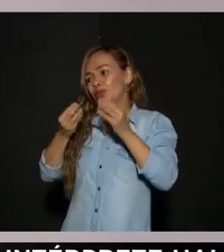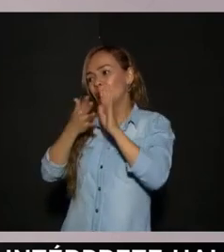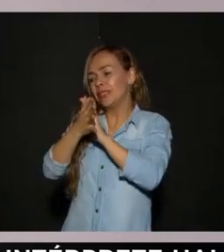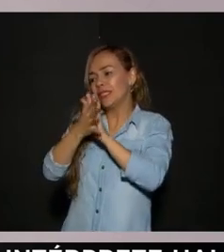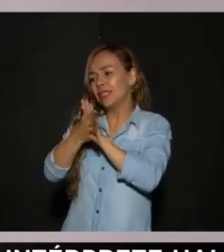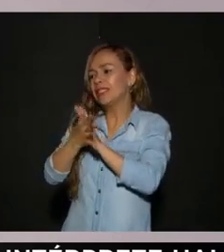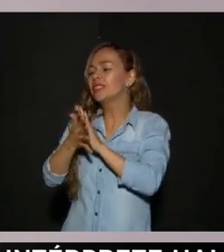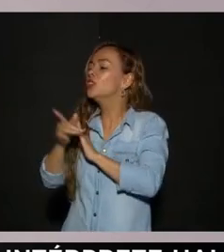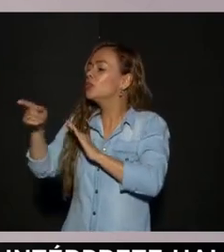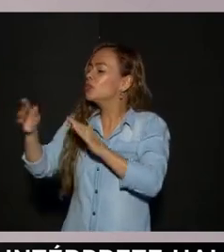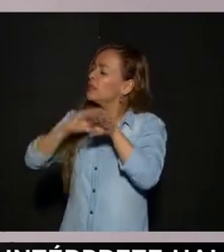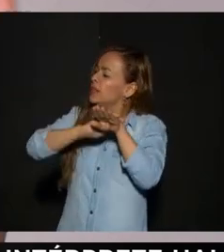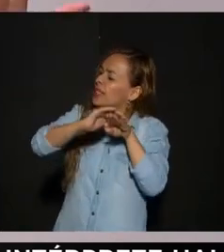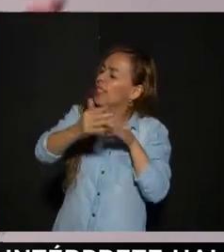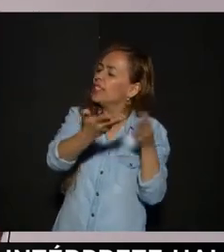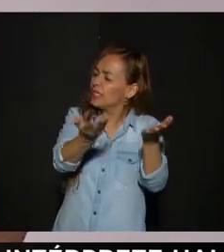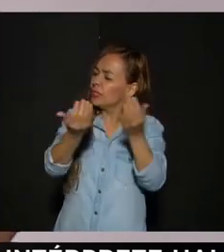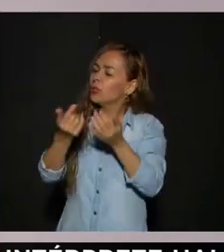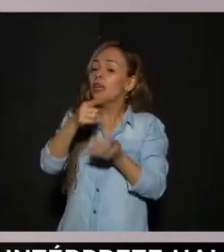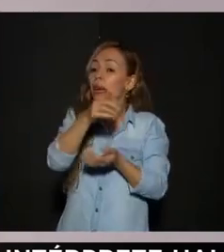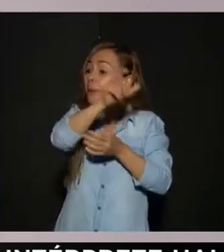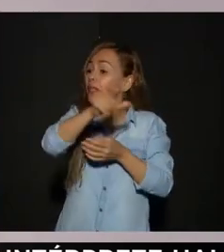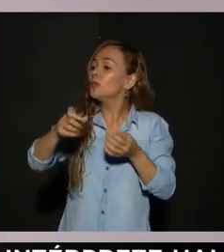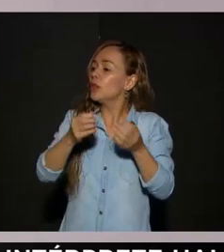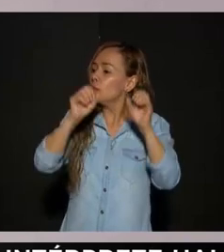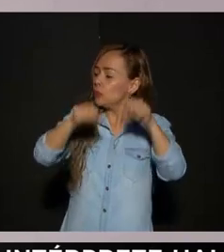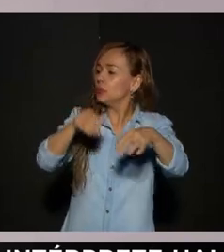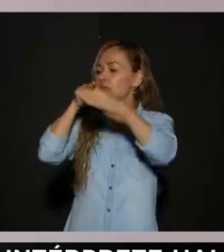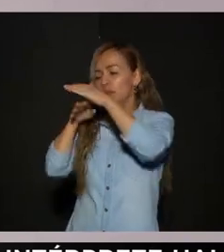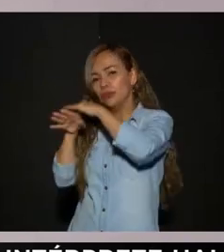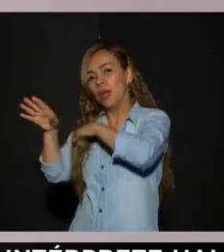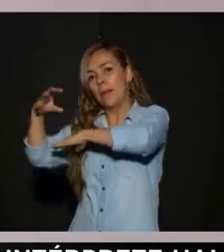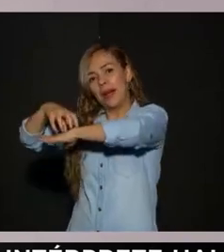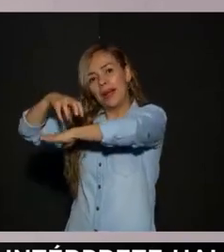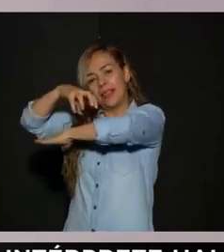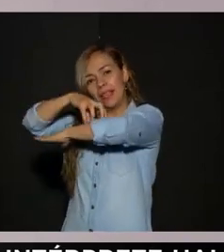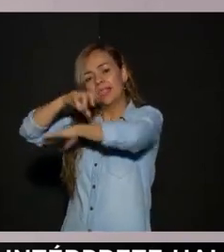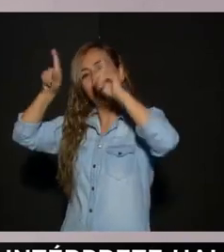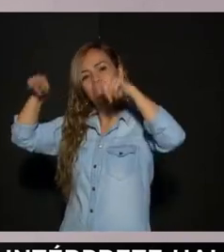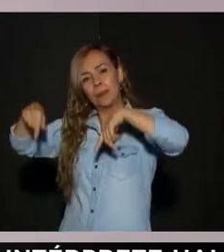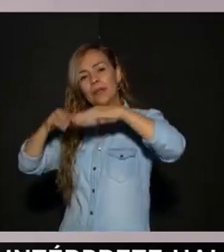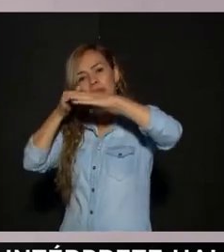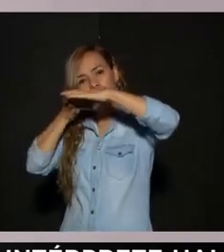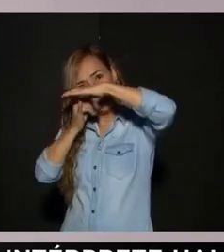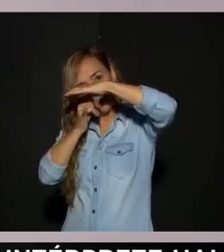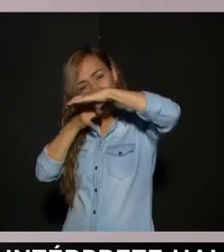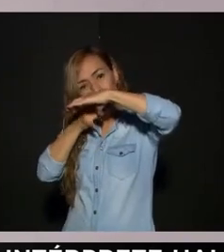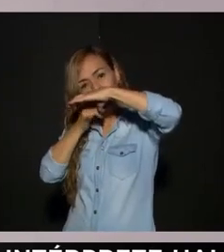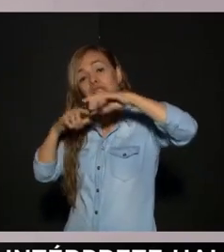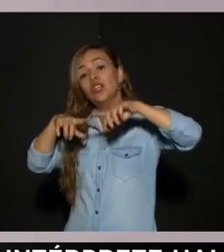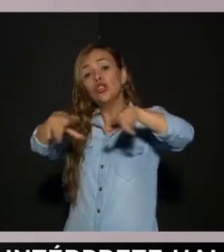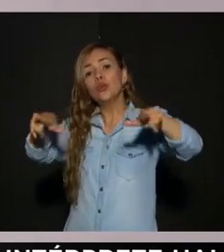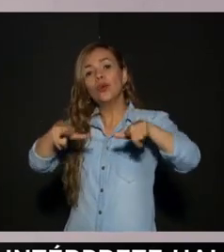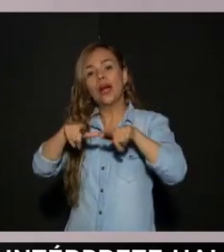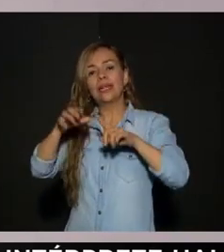vamos a hacer una invitación y un reto también desde el planetario y como esa sala infantil que tiene el planetario específicamente para los niños. ¿De qué se